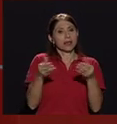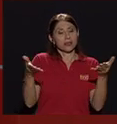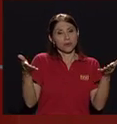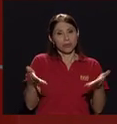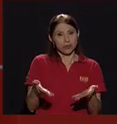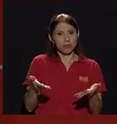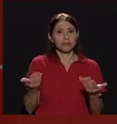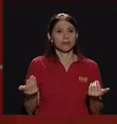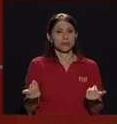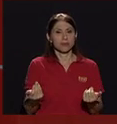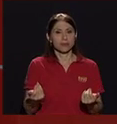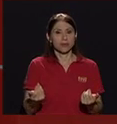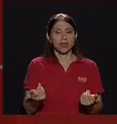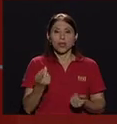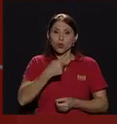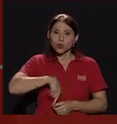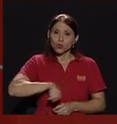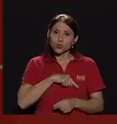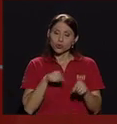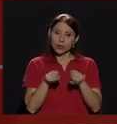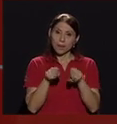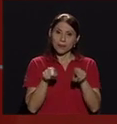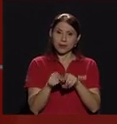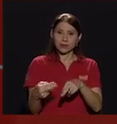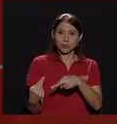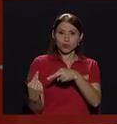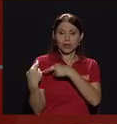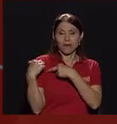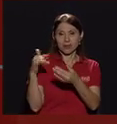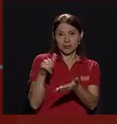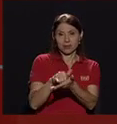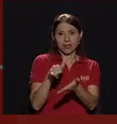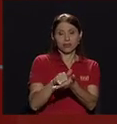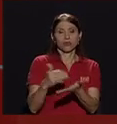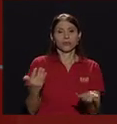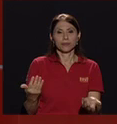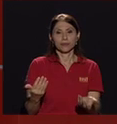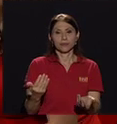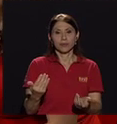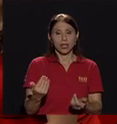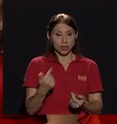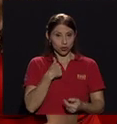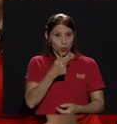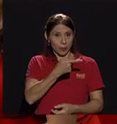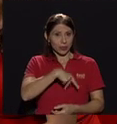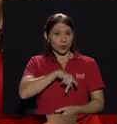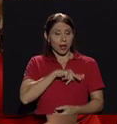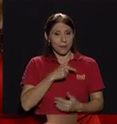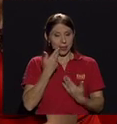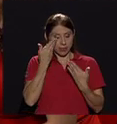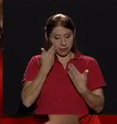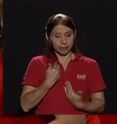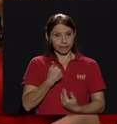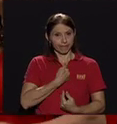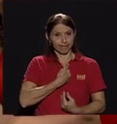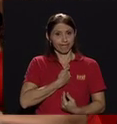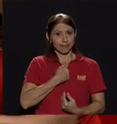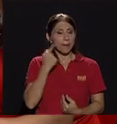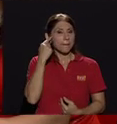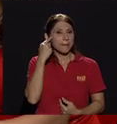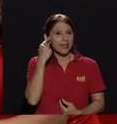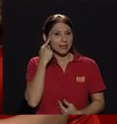presencia mayor, cada vez más somos también responsables de ello. Entonces, yo en lo personal pienso